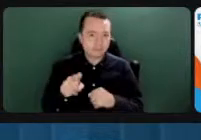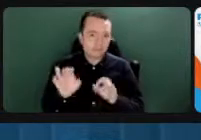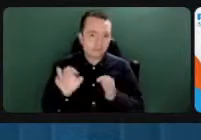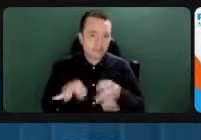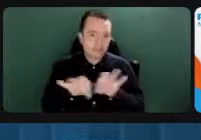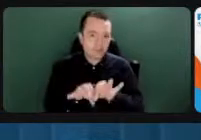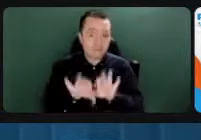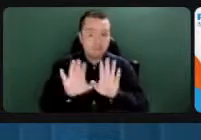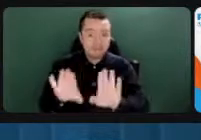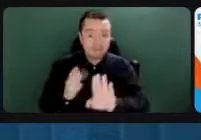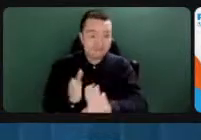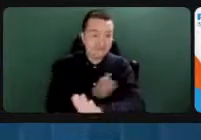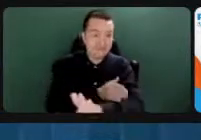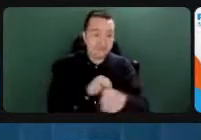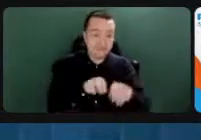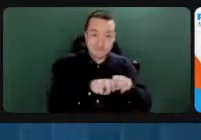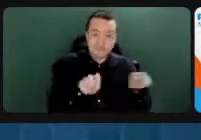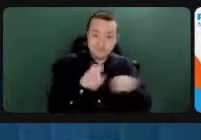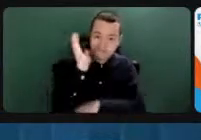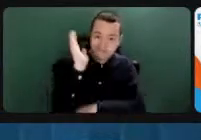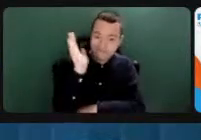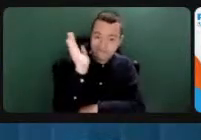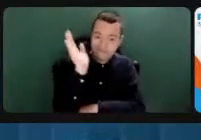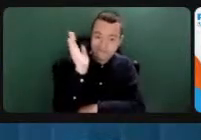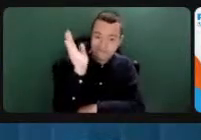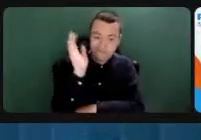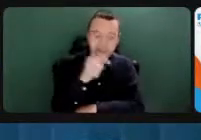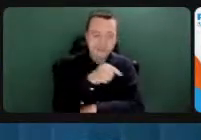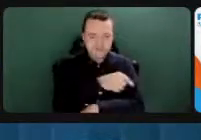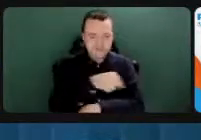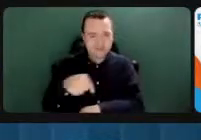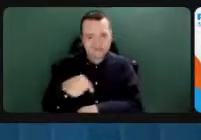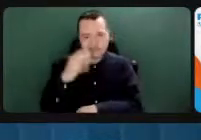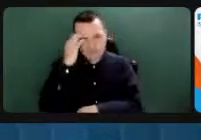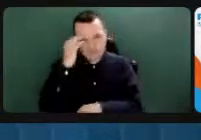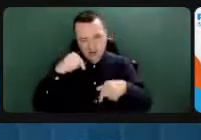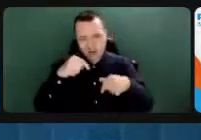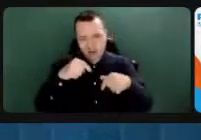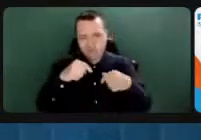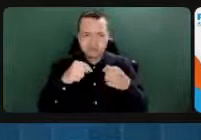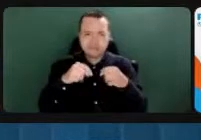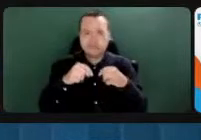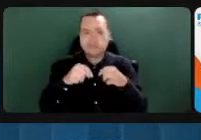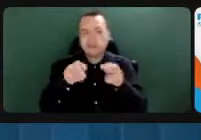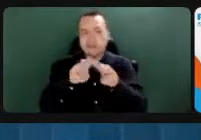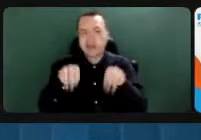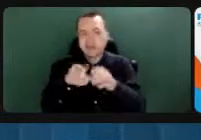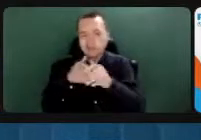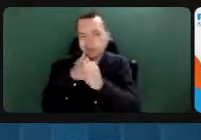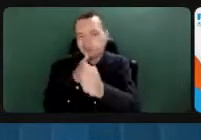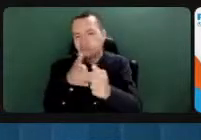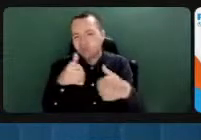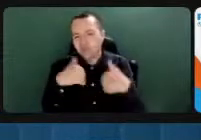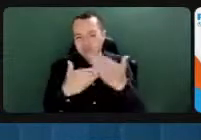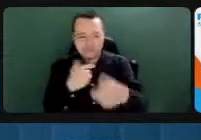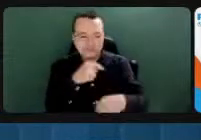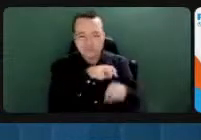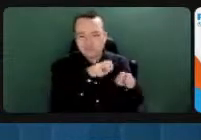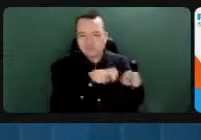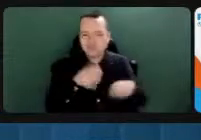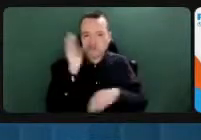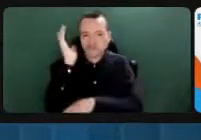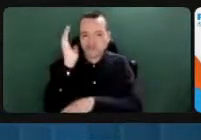el centro de la metodología que vamos a tener hoy en este webinar, vamos a tener un primer espacio donde el profesor